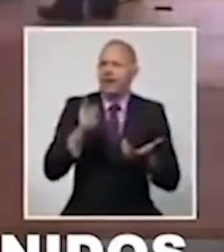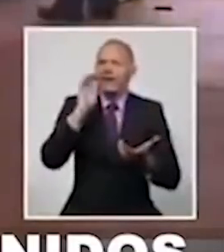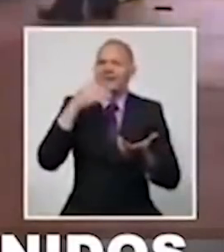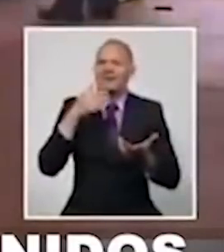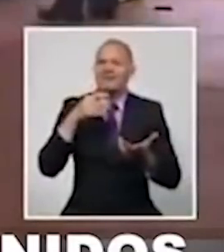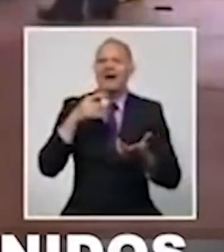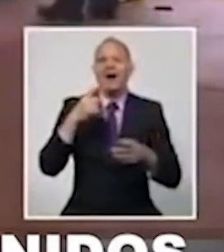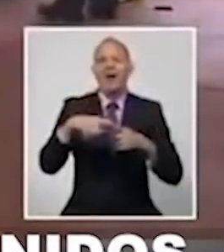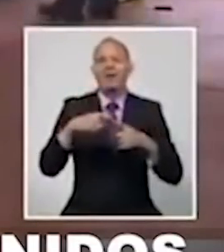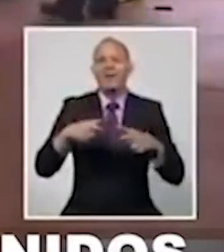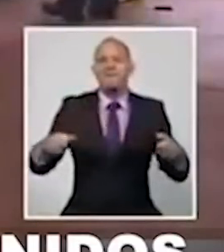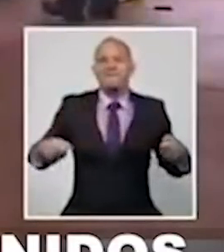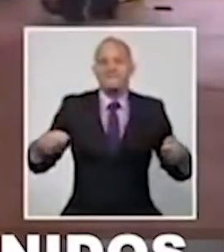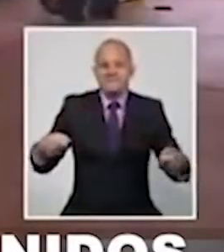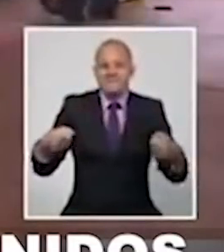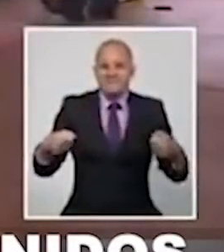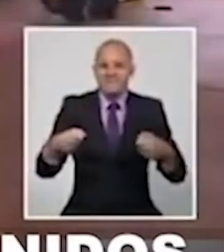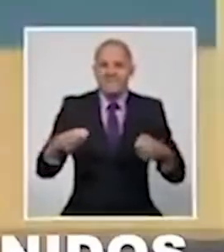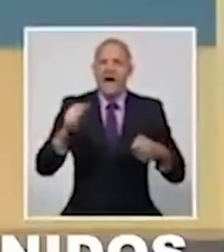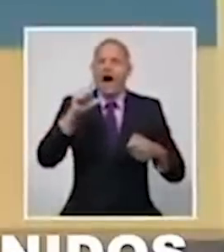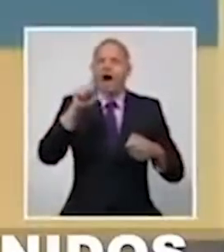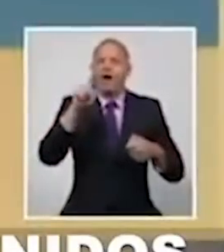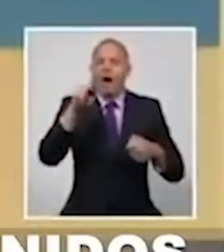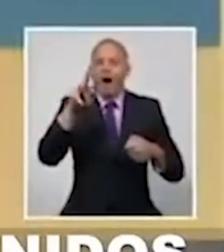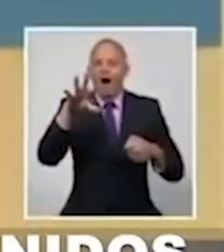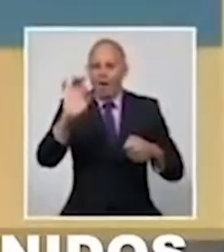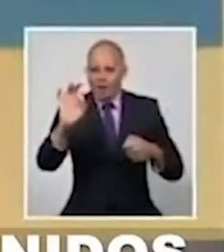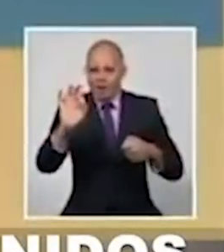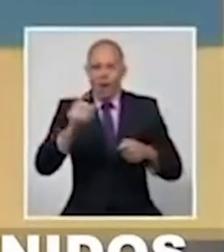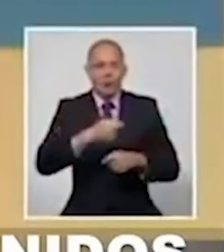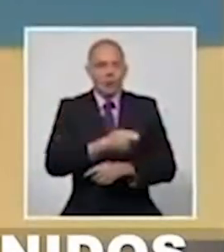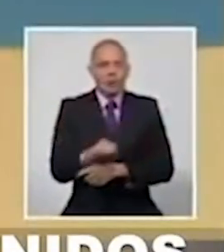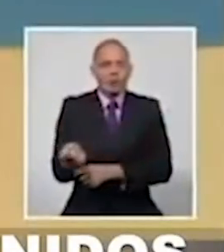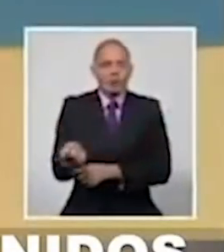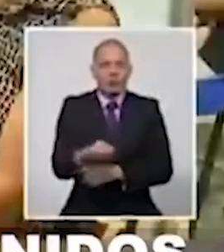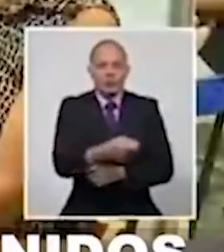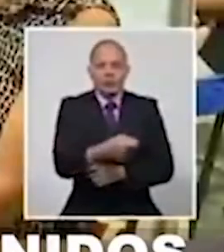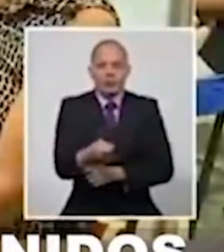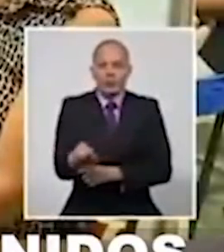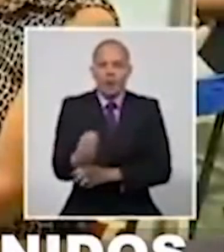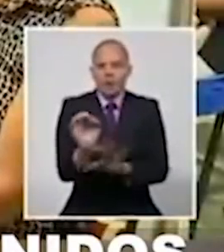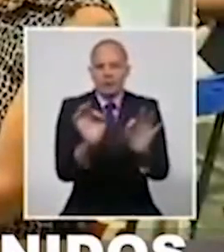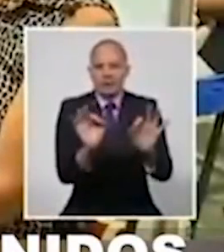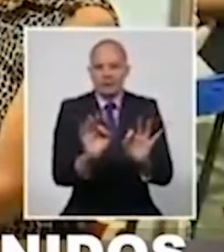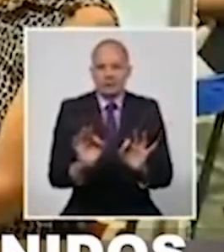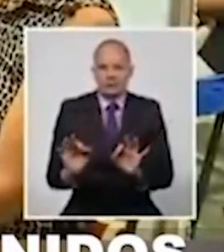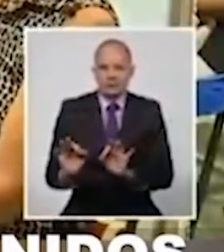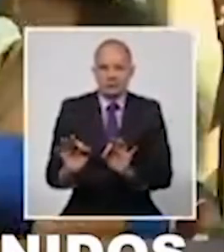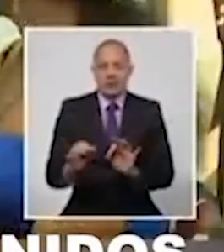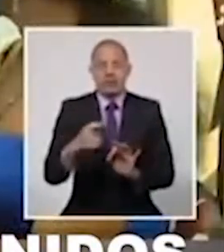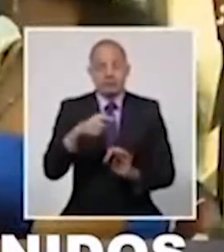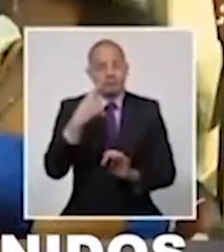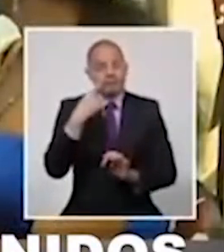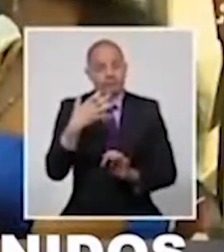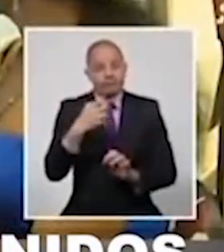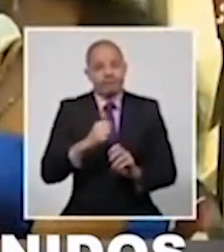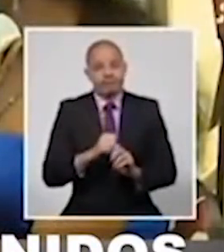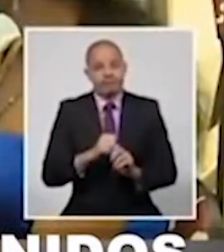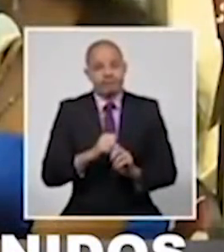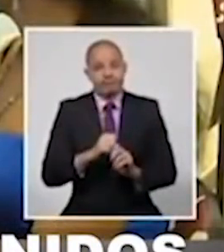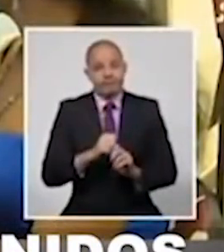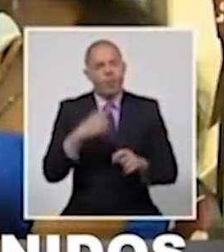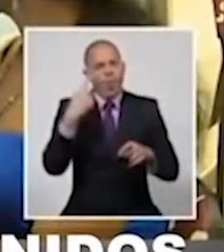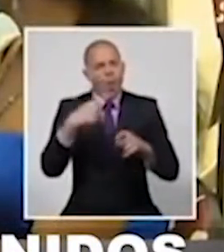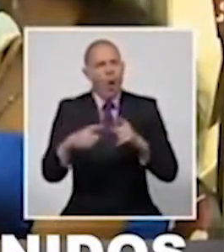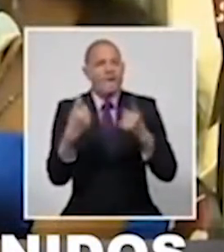y sábados La Habana-Managua y el jueves Managua-La Habana. Eso es algo muy importante porque yo sé que